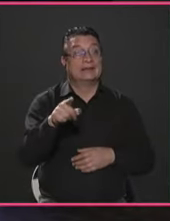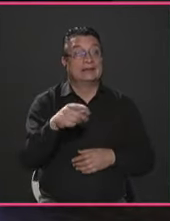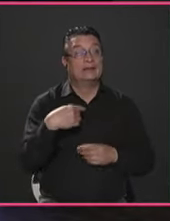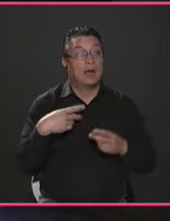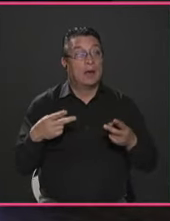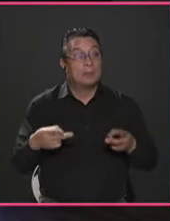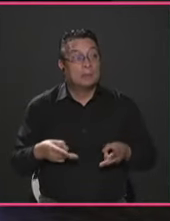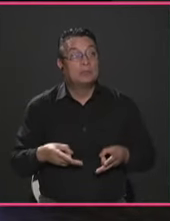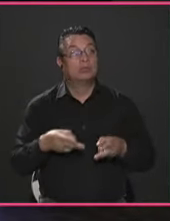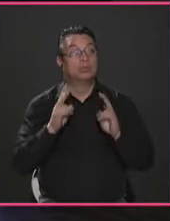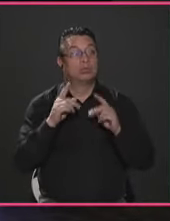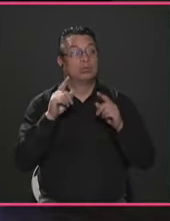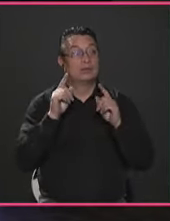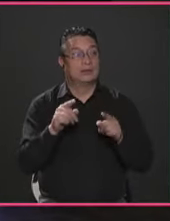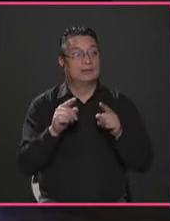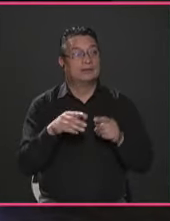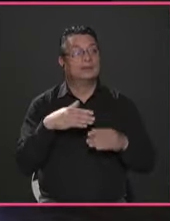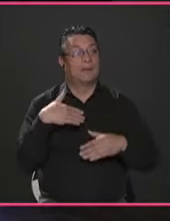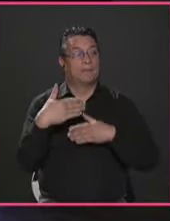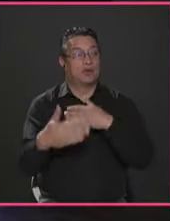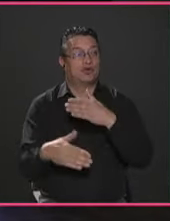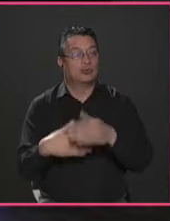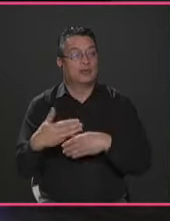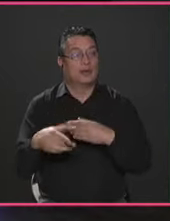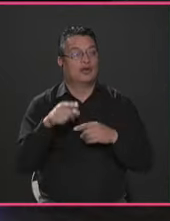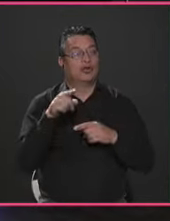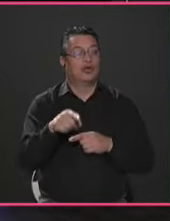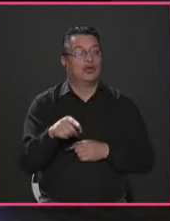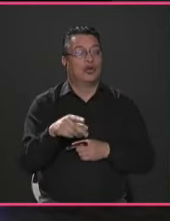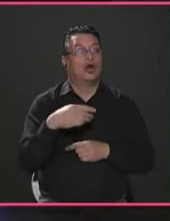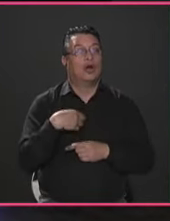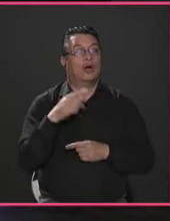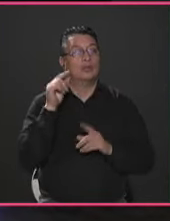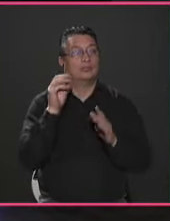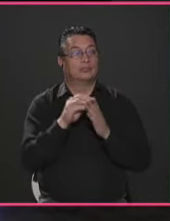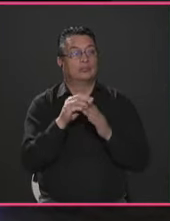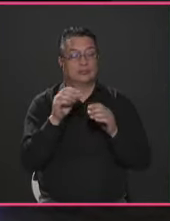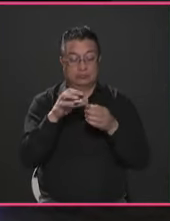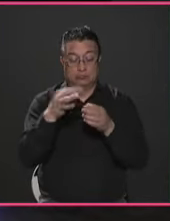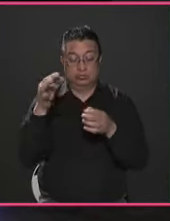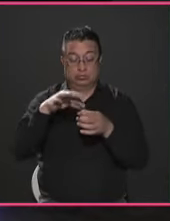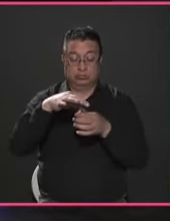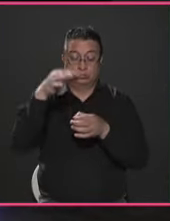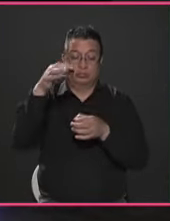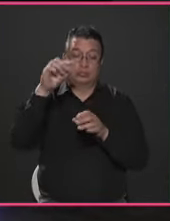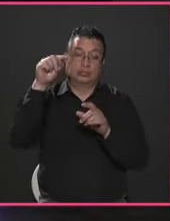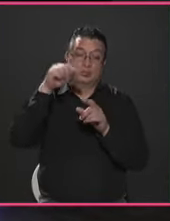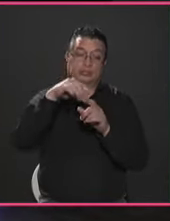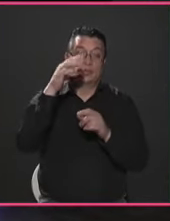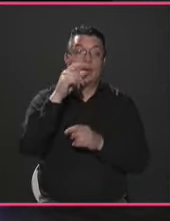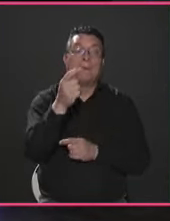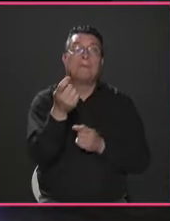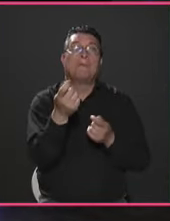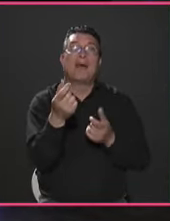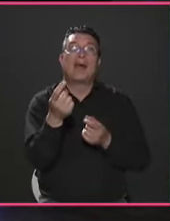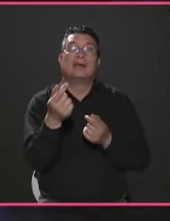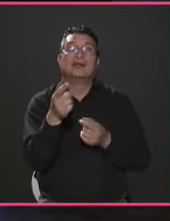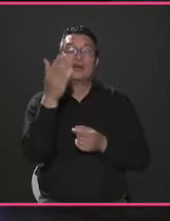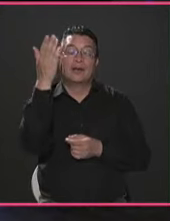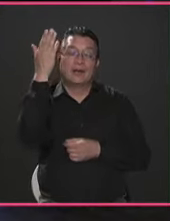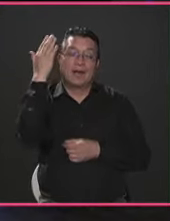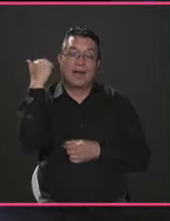a partir de el procedimiento que está indicado acá básicamente se abre el envase se saca una tó parecida a las que ocupábamos para hacer los